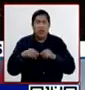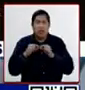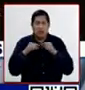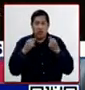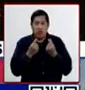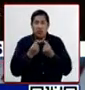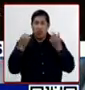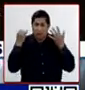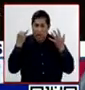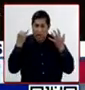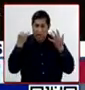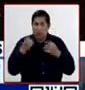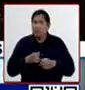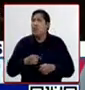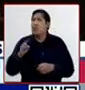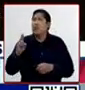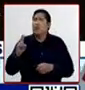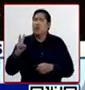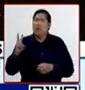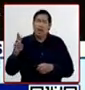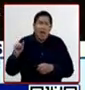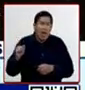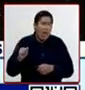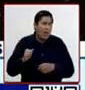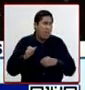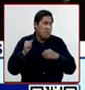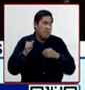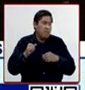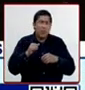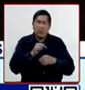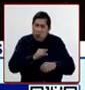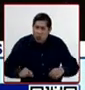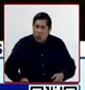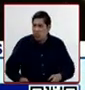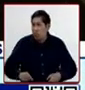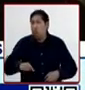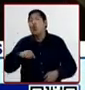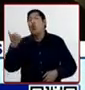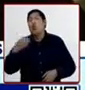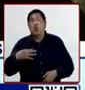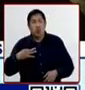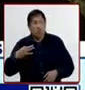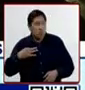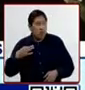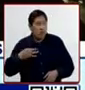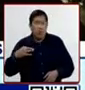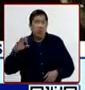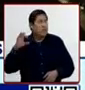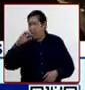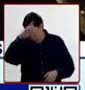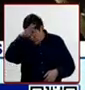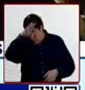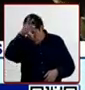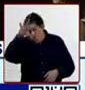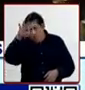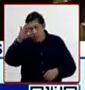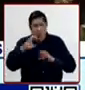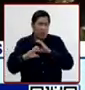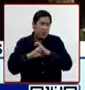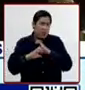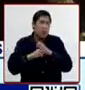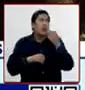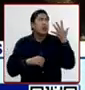en el Cherú, Fundación Policía VR, Rescate la Gobernación, así como otros voluntarios. Tenemos 9 carros, carros bomba,